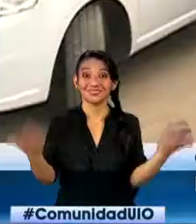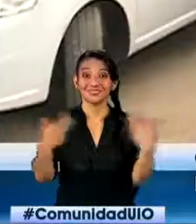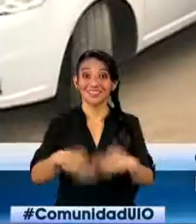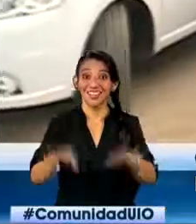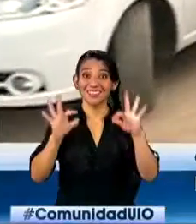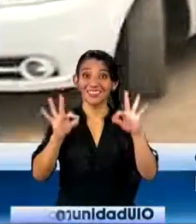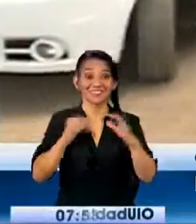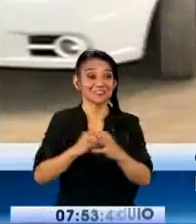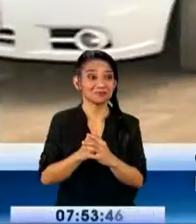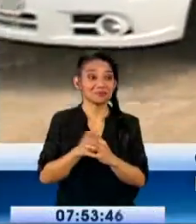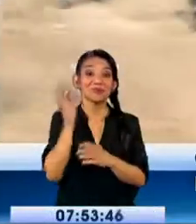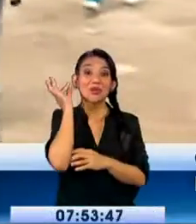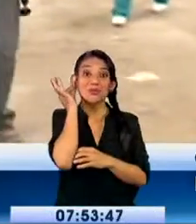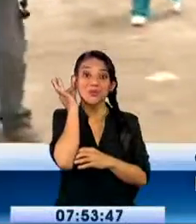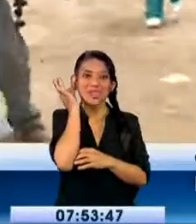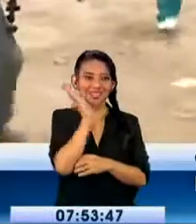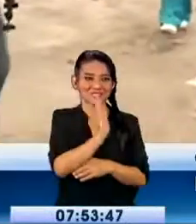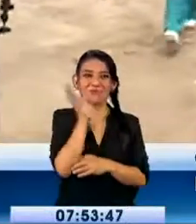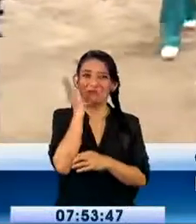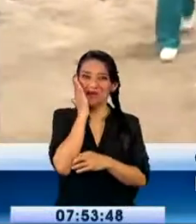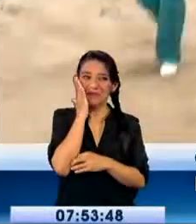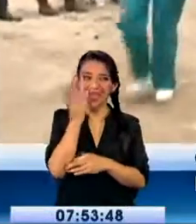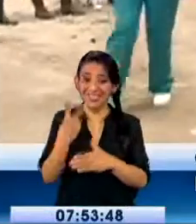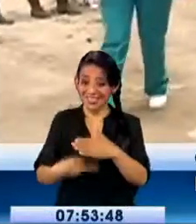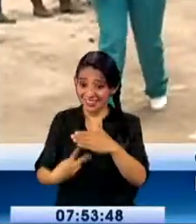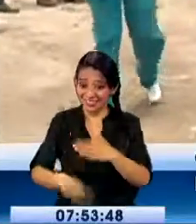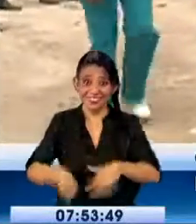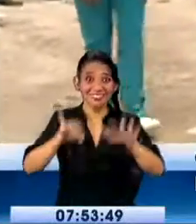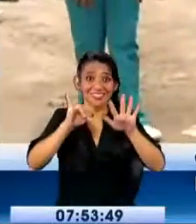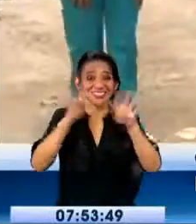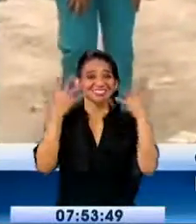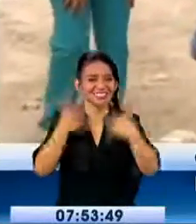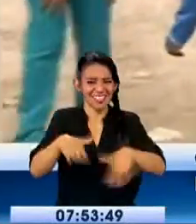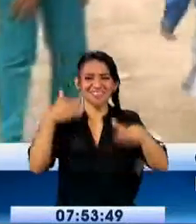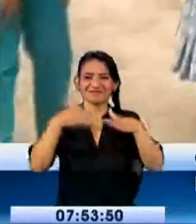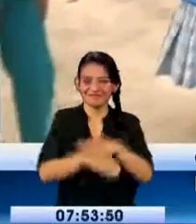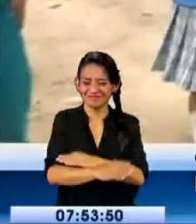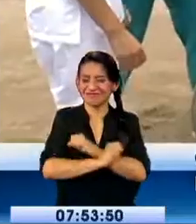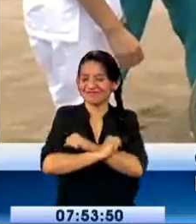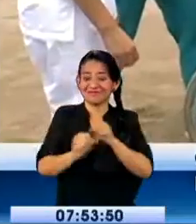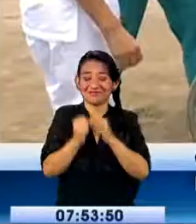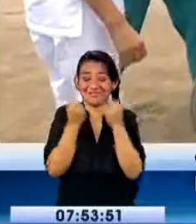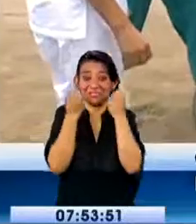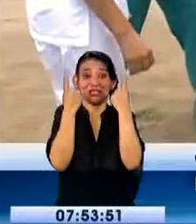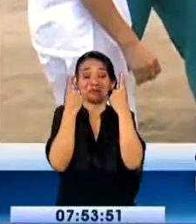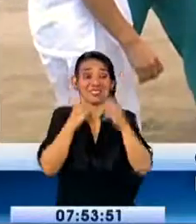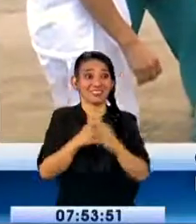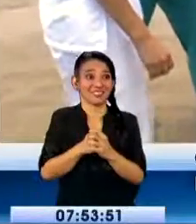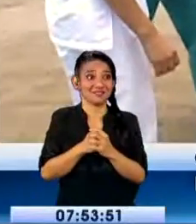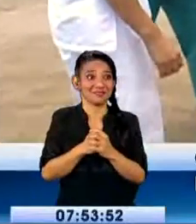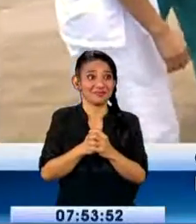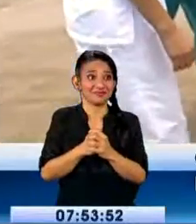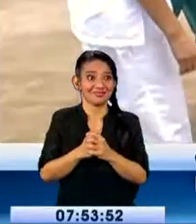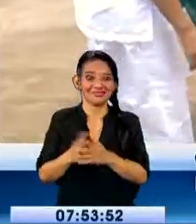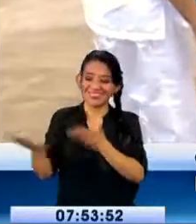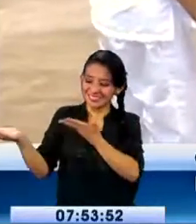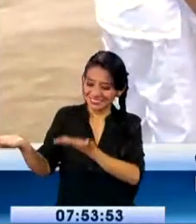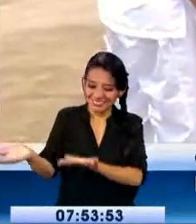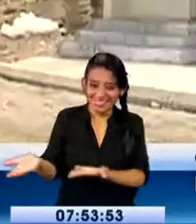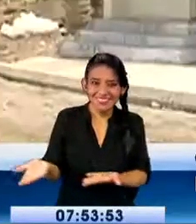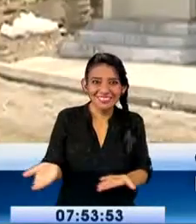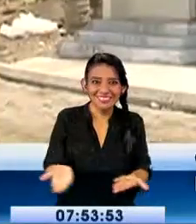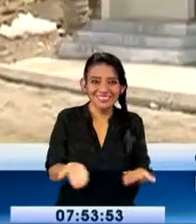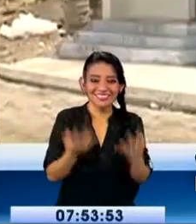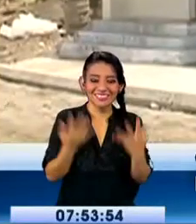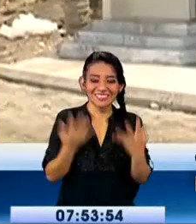día. Angélica, su madre y sus seis pequeños llegaron a ser parte de una gran sorpresa. Una calle de honor los esperaba y al final de ella,